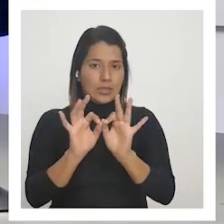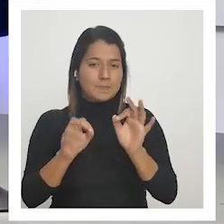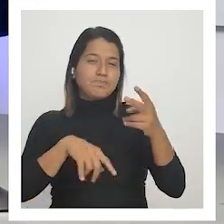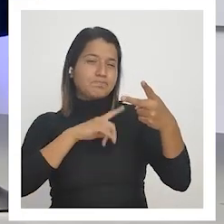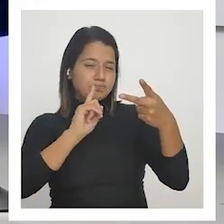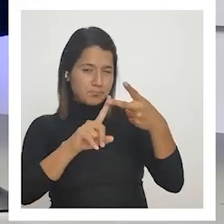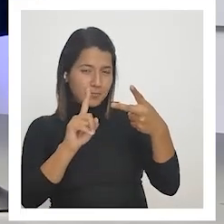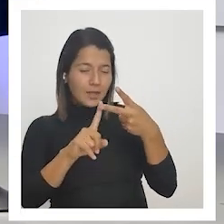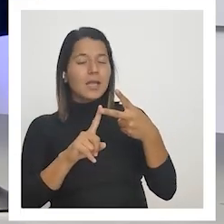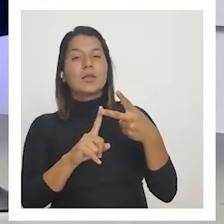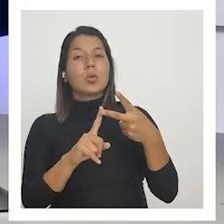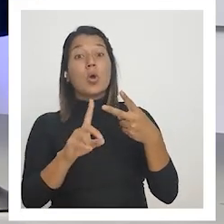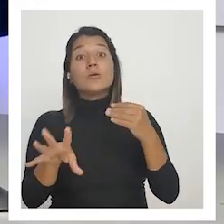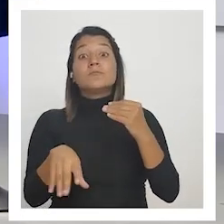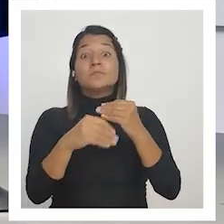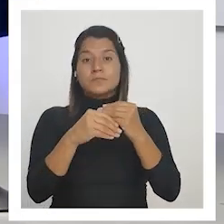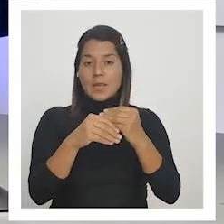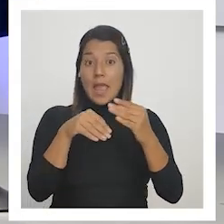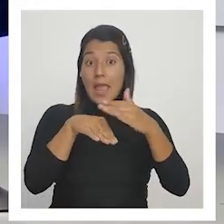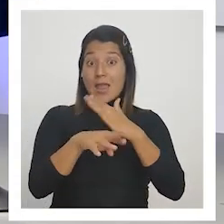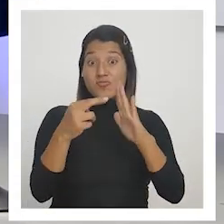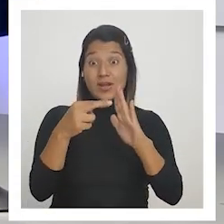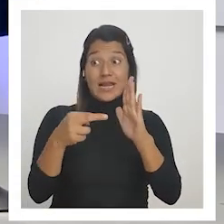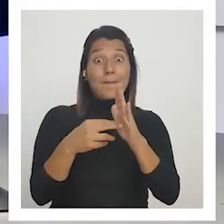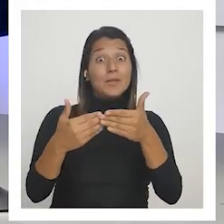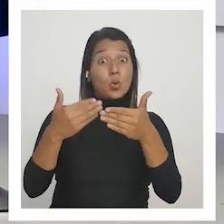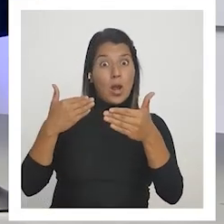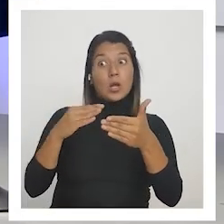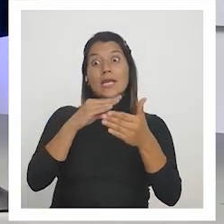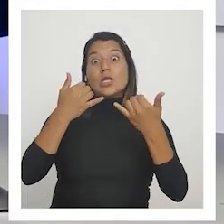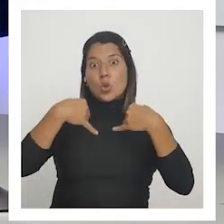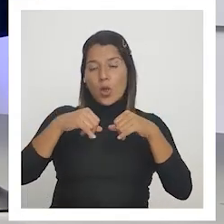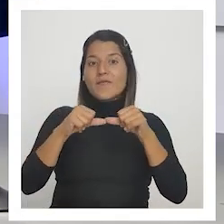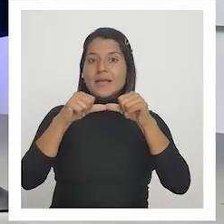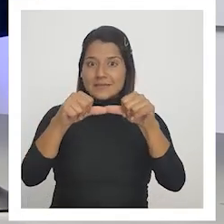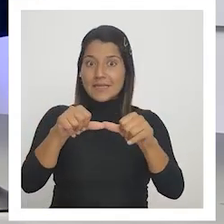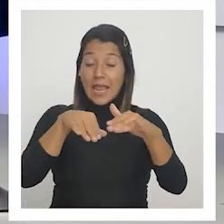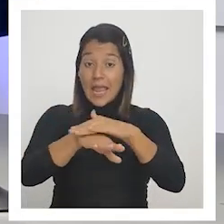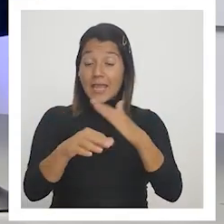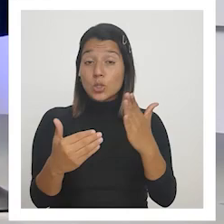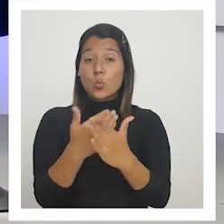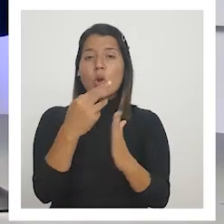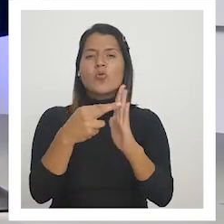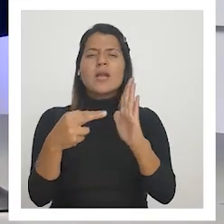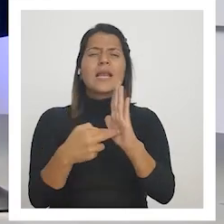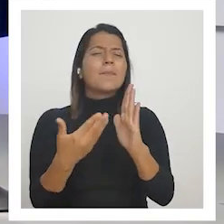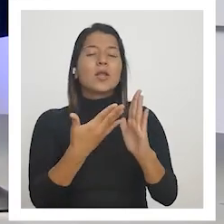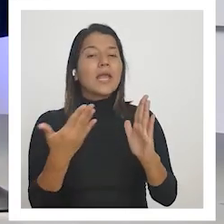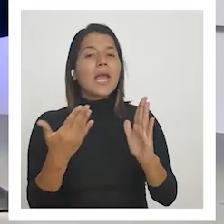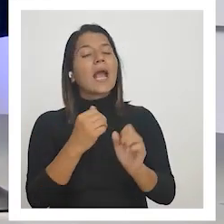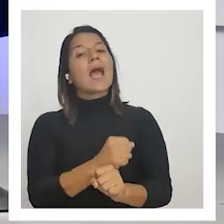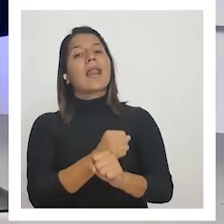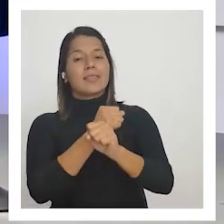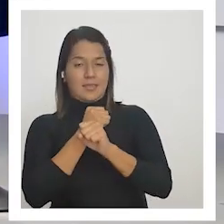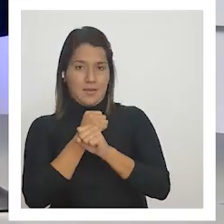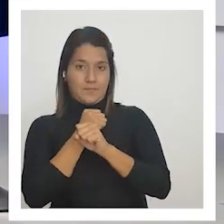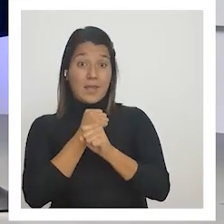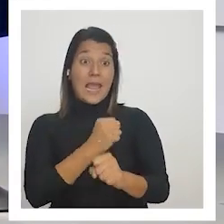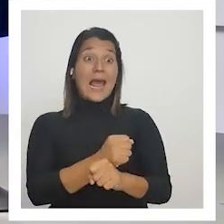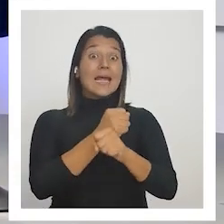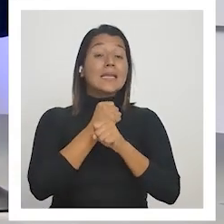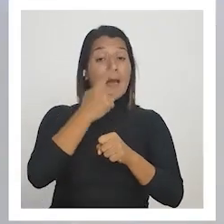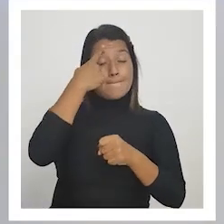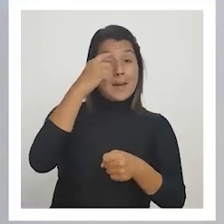momento, que está recuperado ahorita en el nuevo reglamento también, es el tema de las garantías, tanto las garantías de participación como las garantías